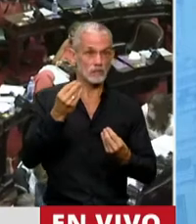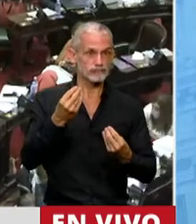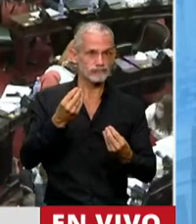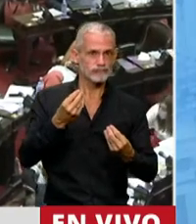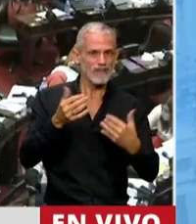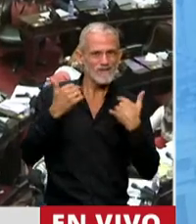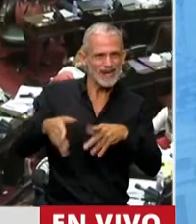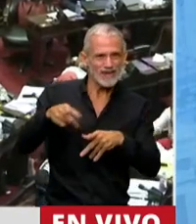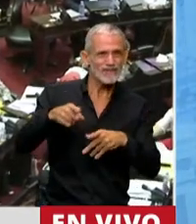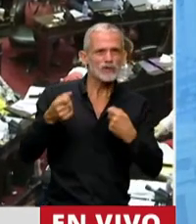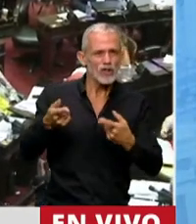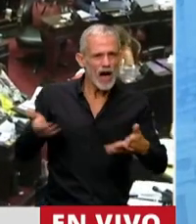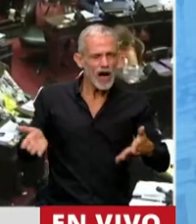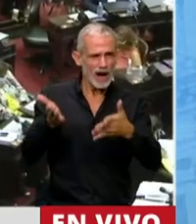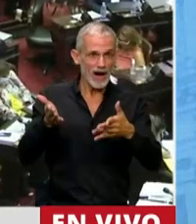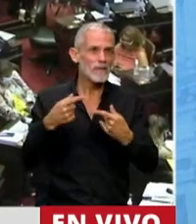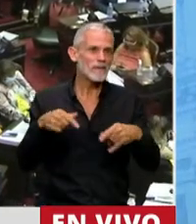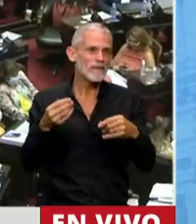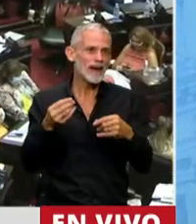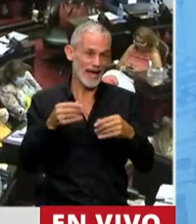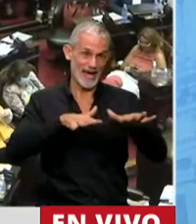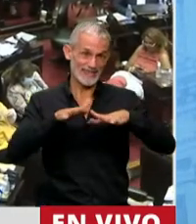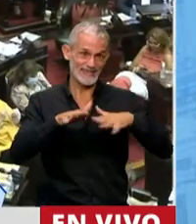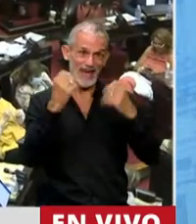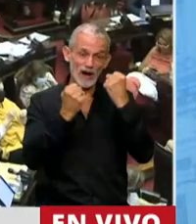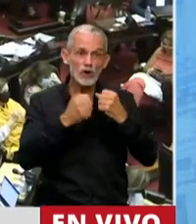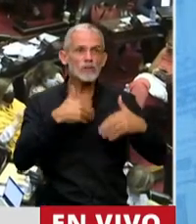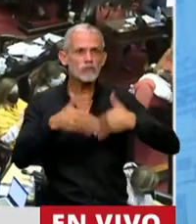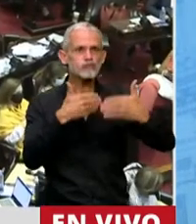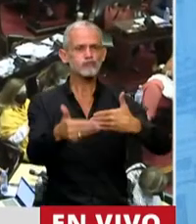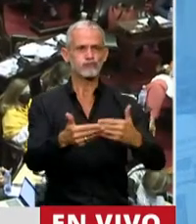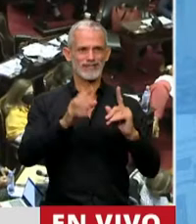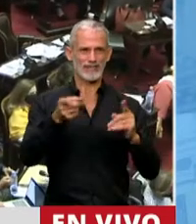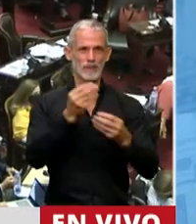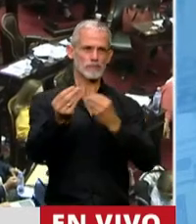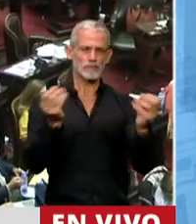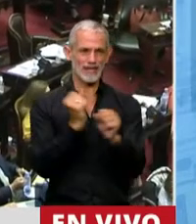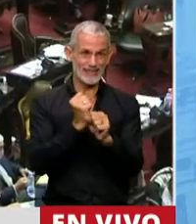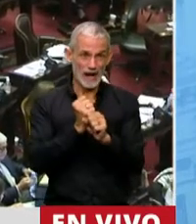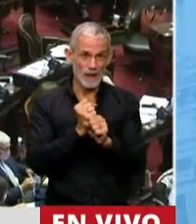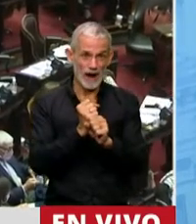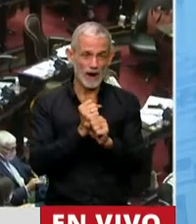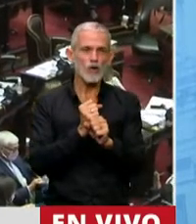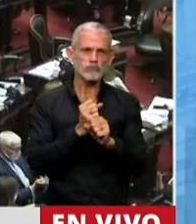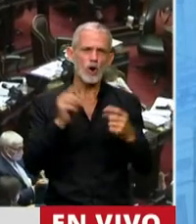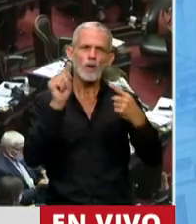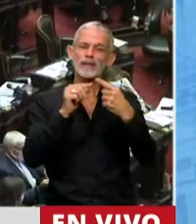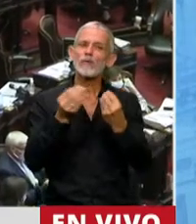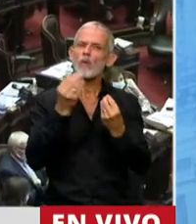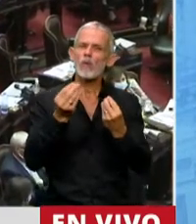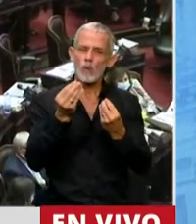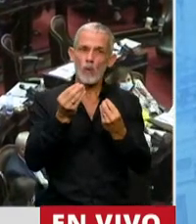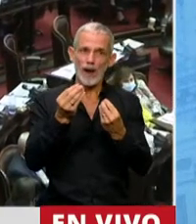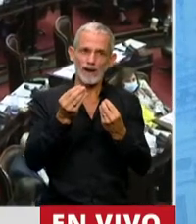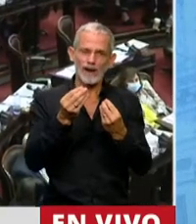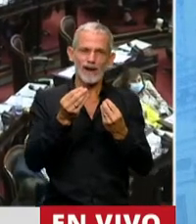incentivos generan no solamente actividad económica, sino también empleo, están apuntados a disminuir